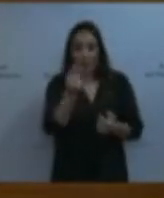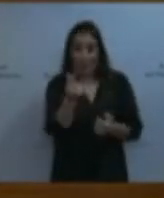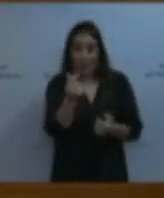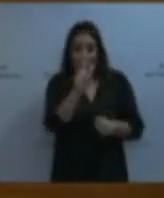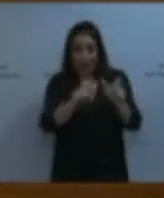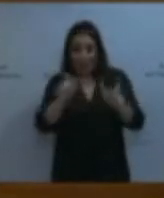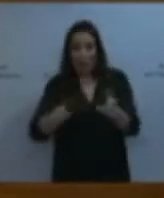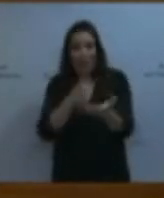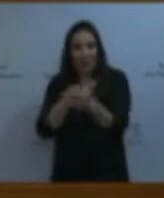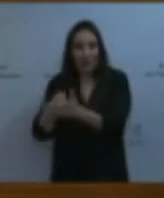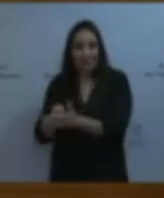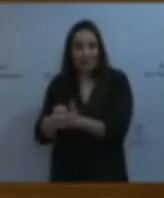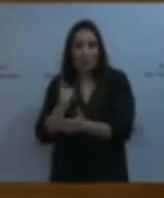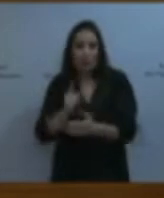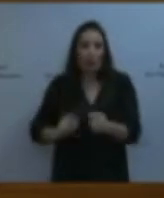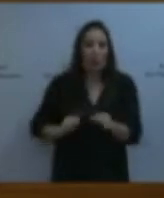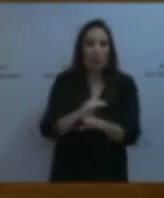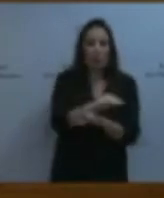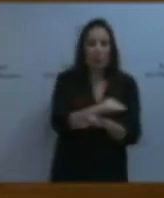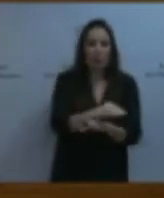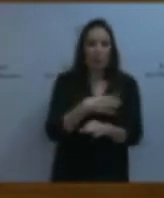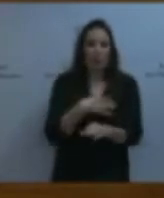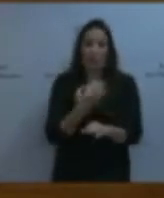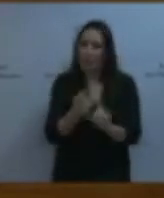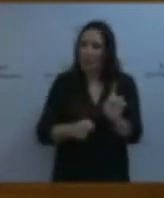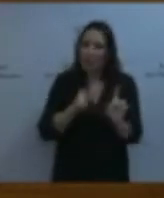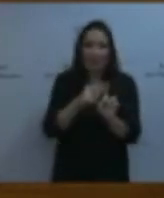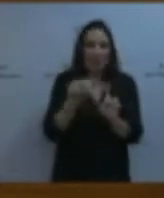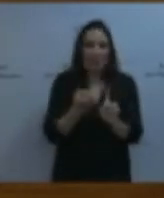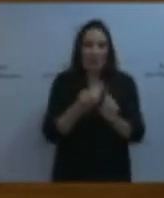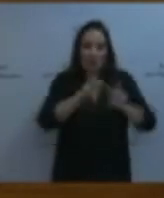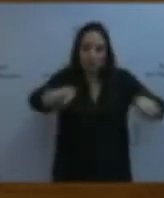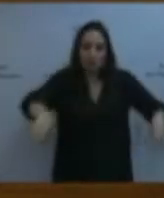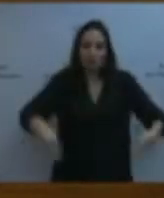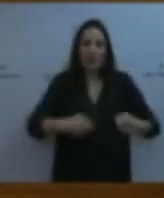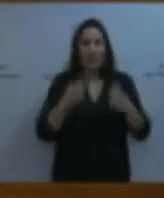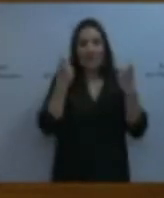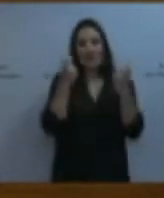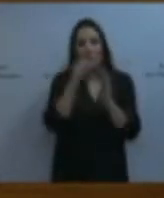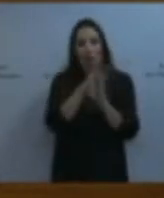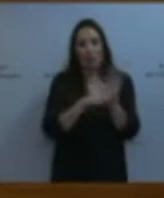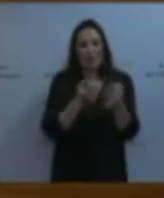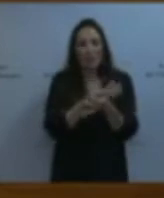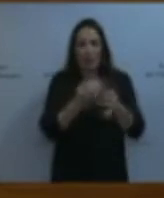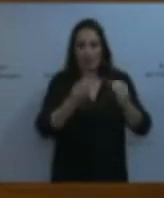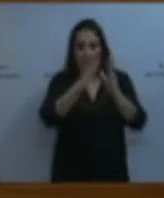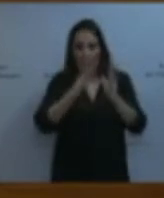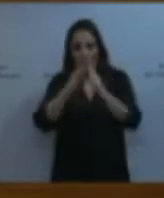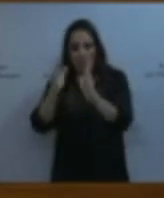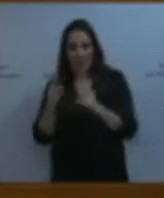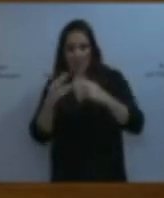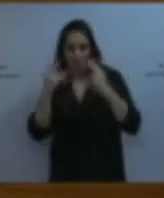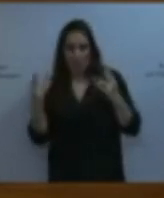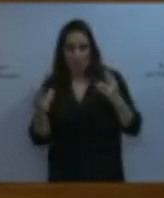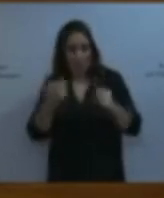pagan los inquilinos a otros fines, que no sean mantener las mejores condiciones posibles de ese parque de vivienda del que